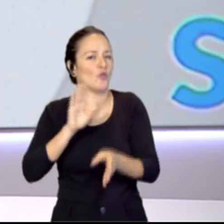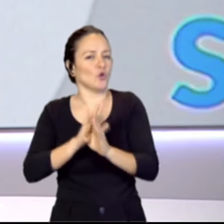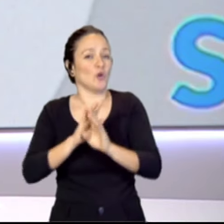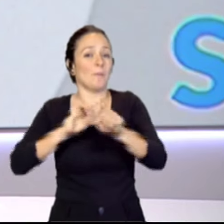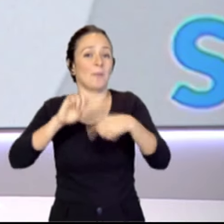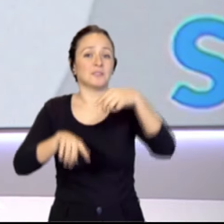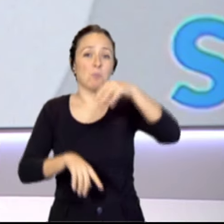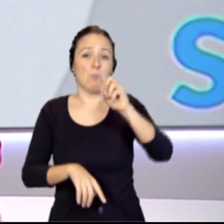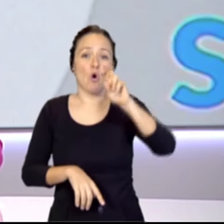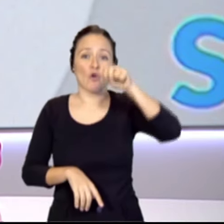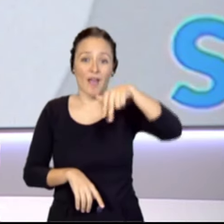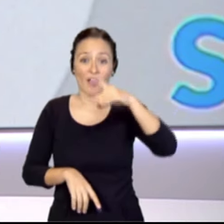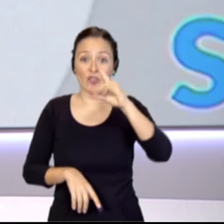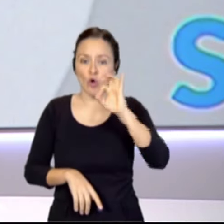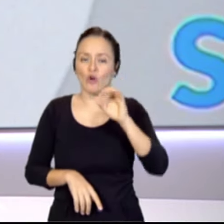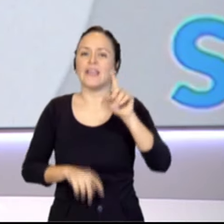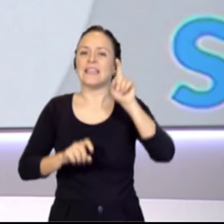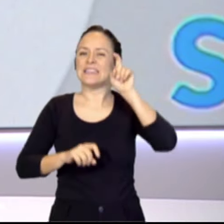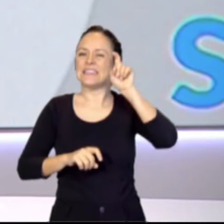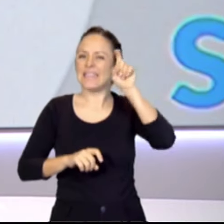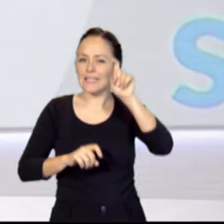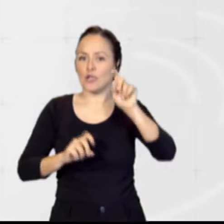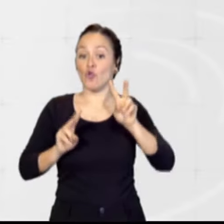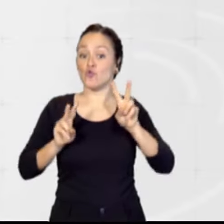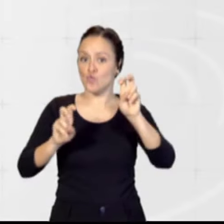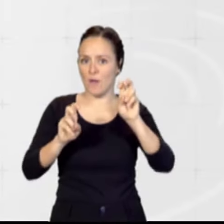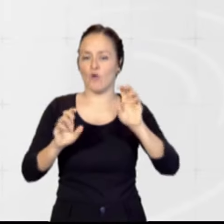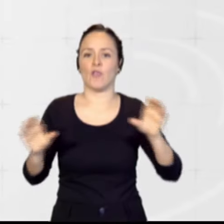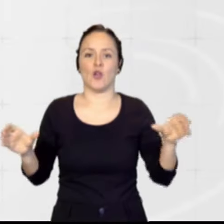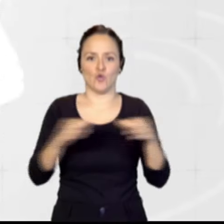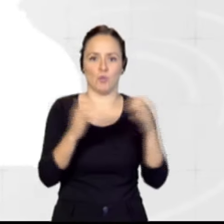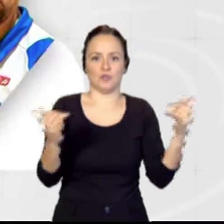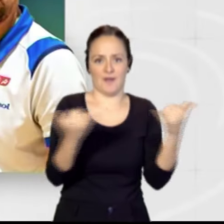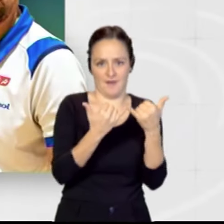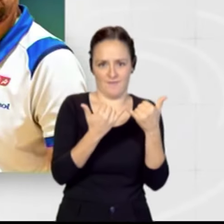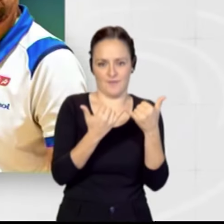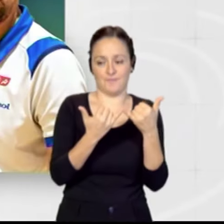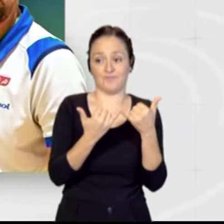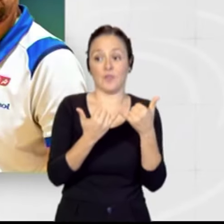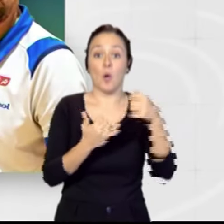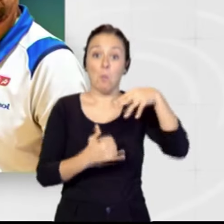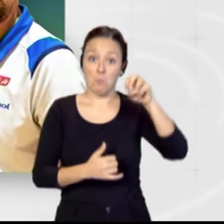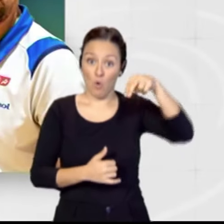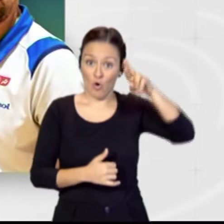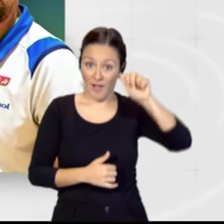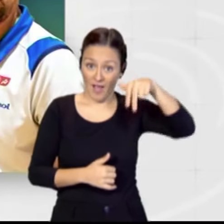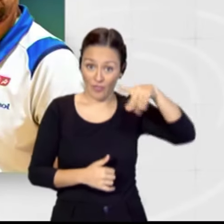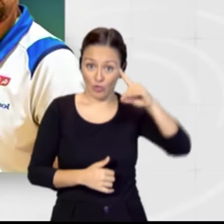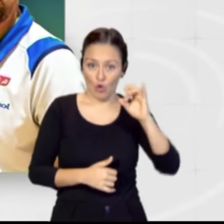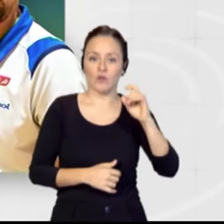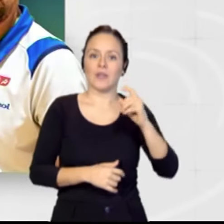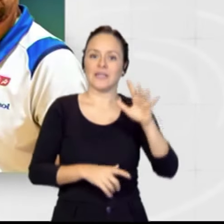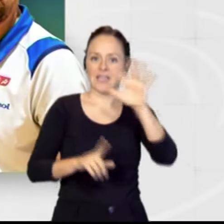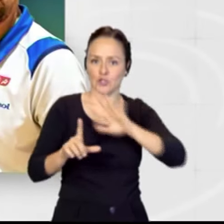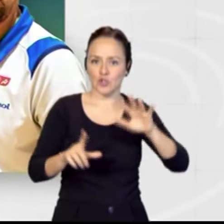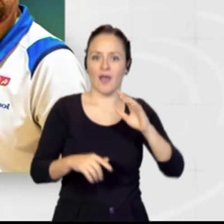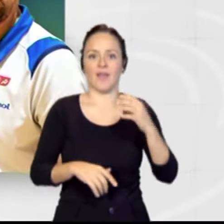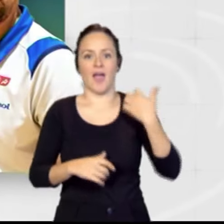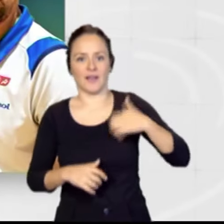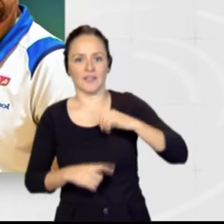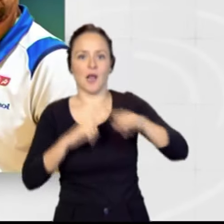morando será el nuevo técnico del tenerife libis la laguna morando tiene la nacionalidad Argentina y la Italiana acaba de cumplir